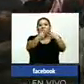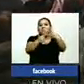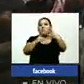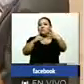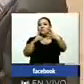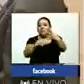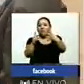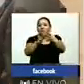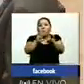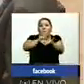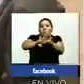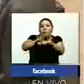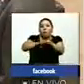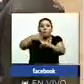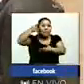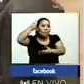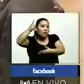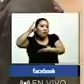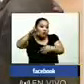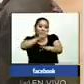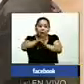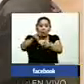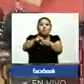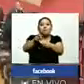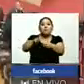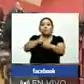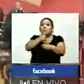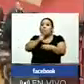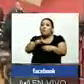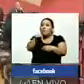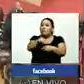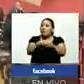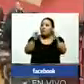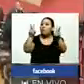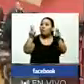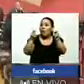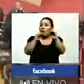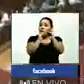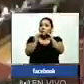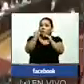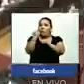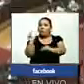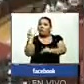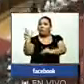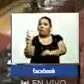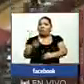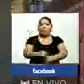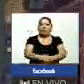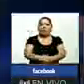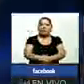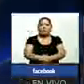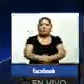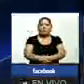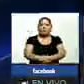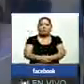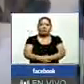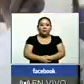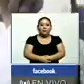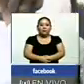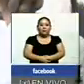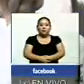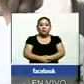a la compensación para docentes retirados y al tema de ascensos en la PNC.